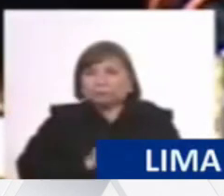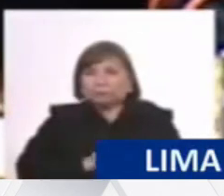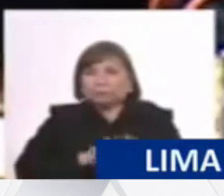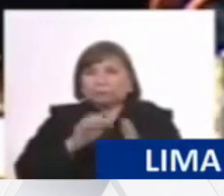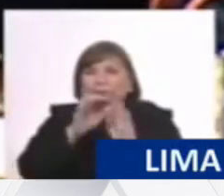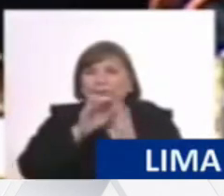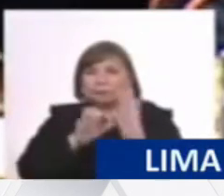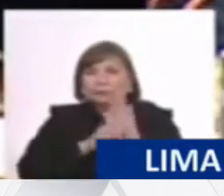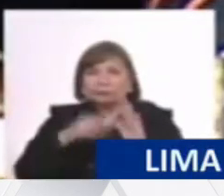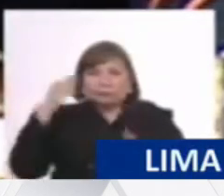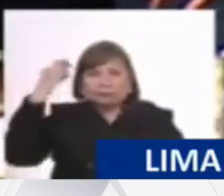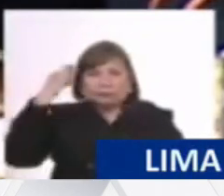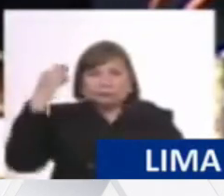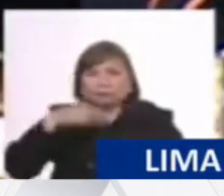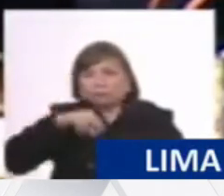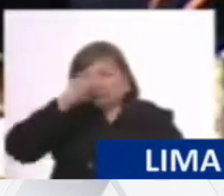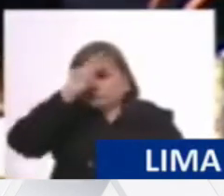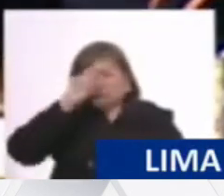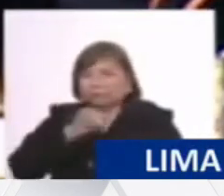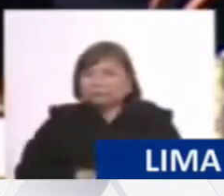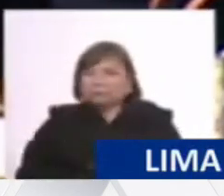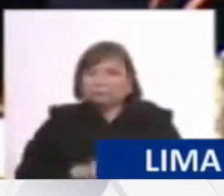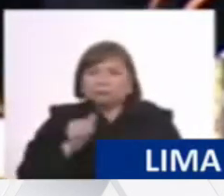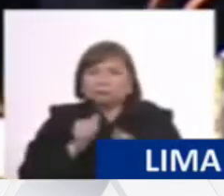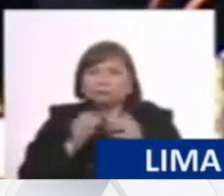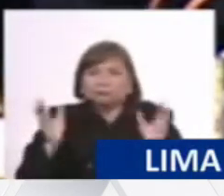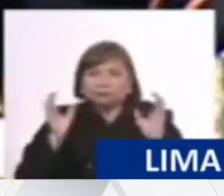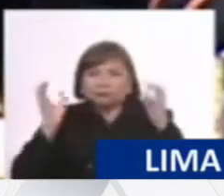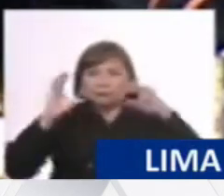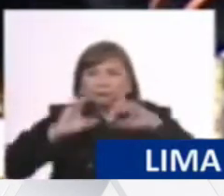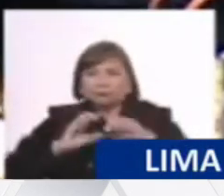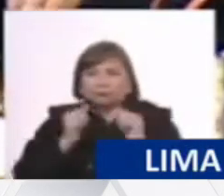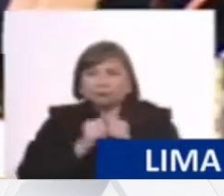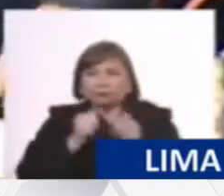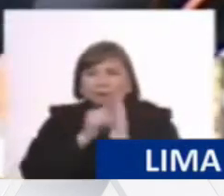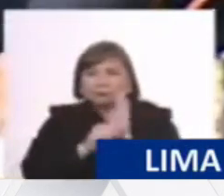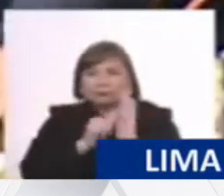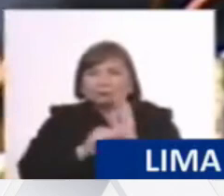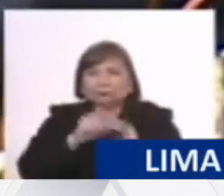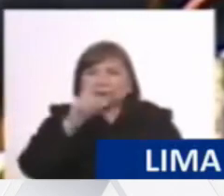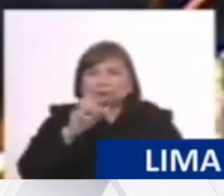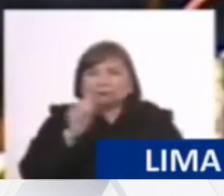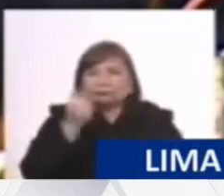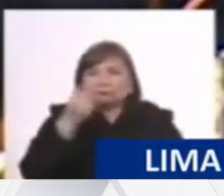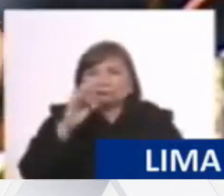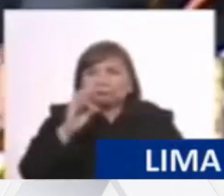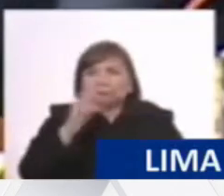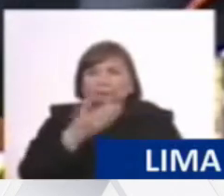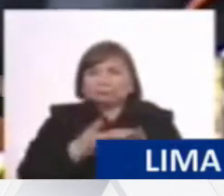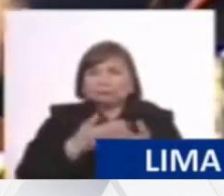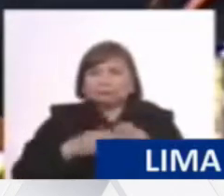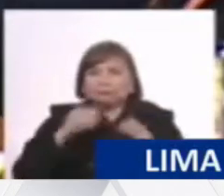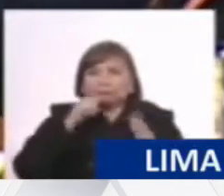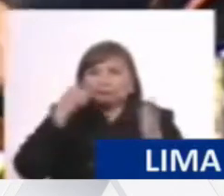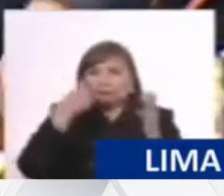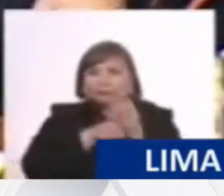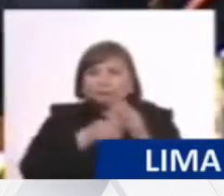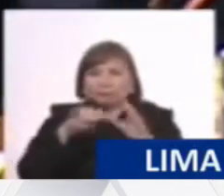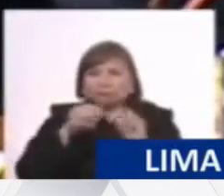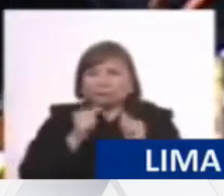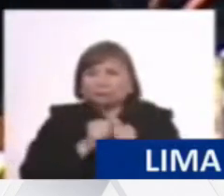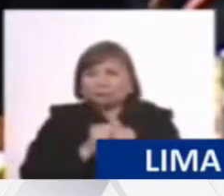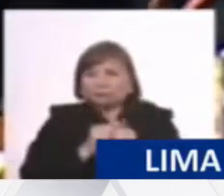la Constitución Política del Perú, concordante con el artículo 117 de la Carta